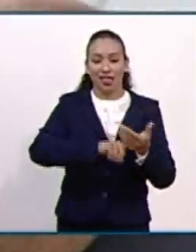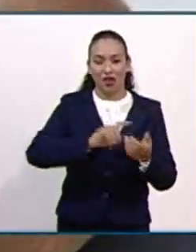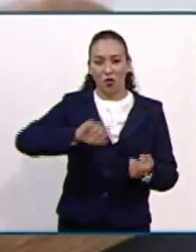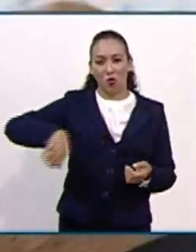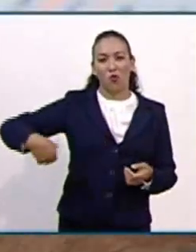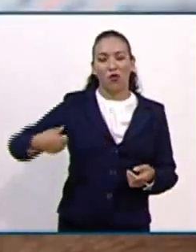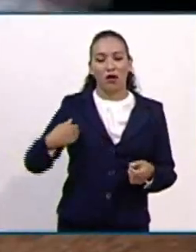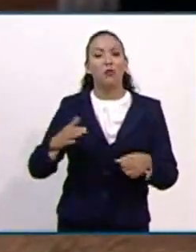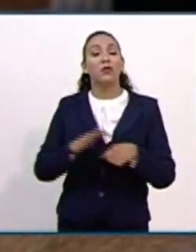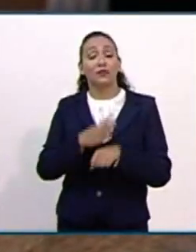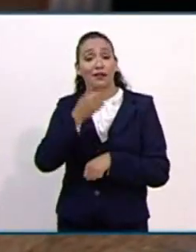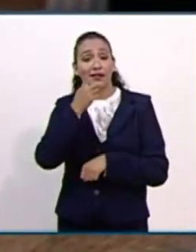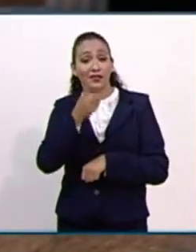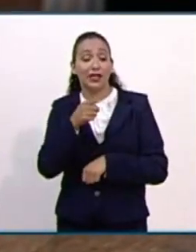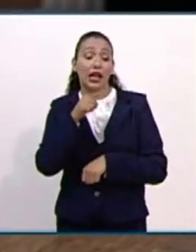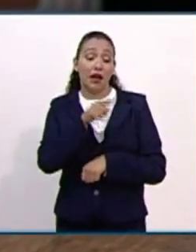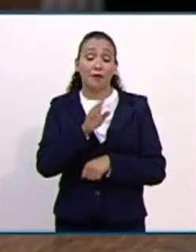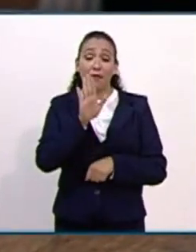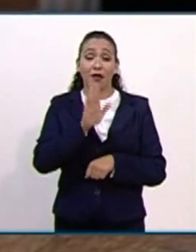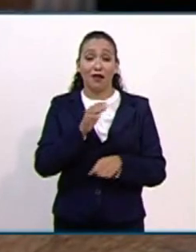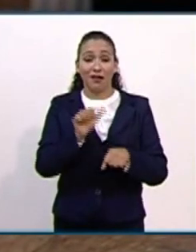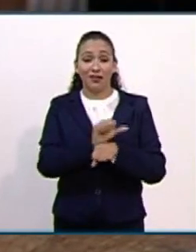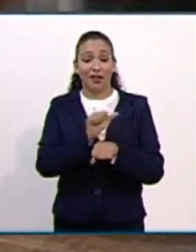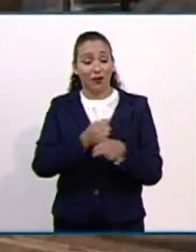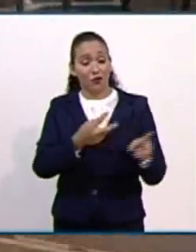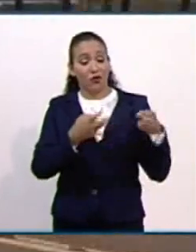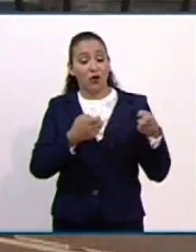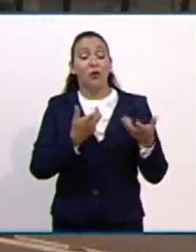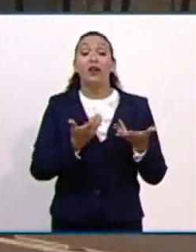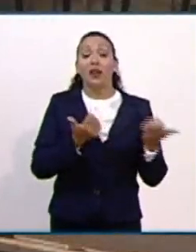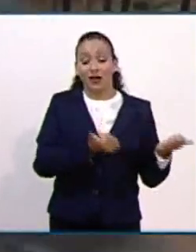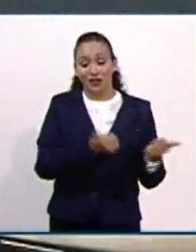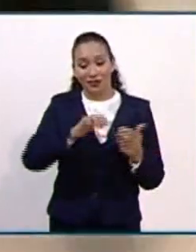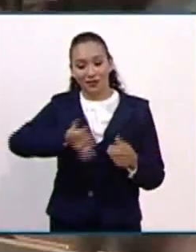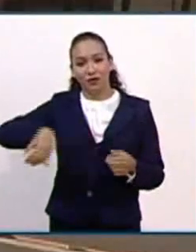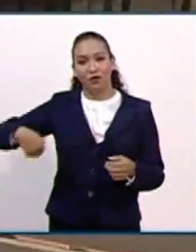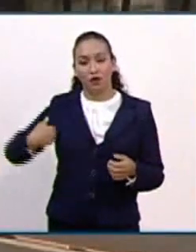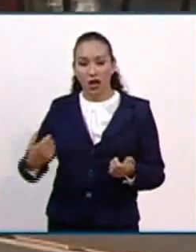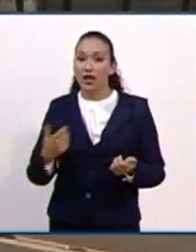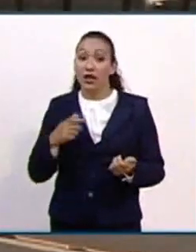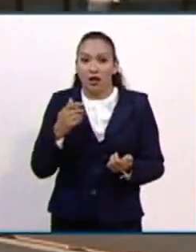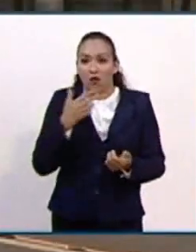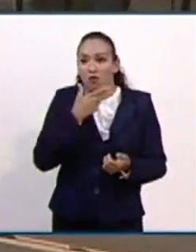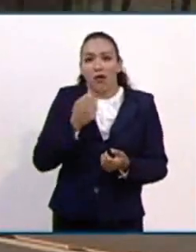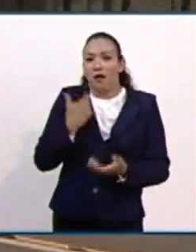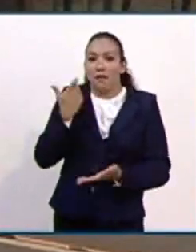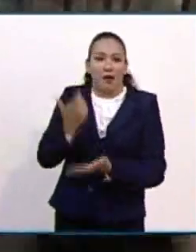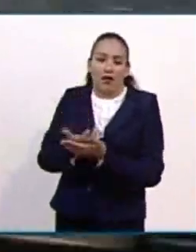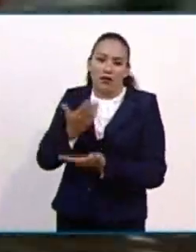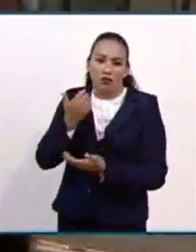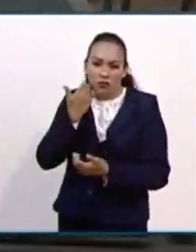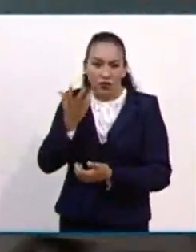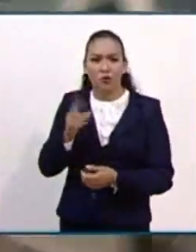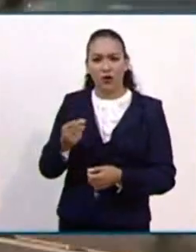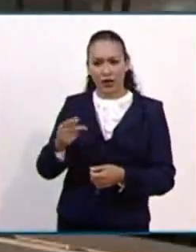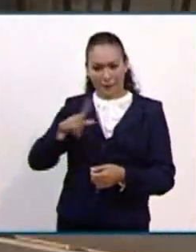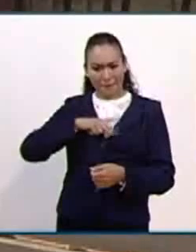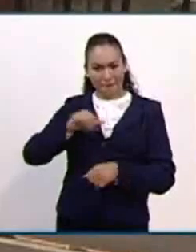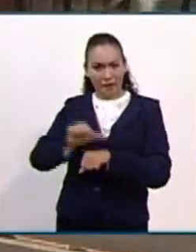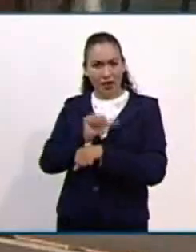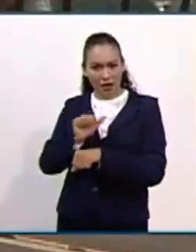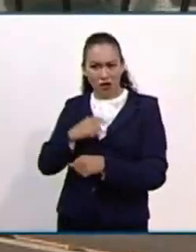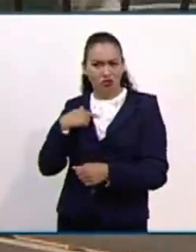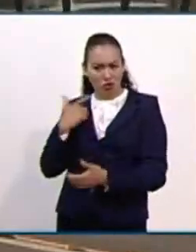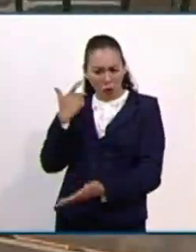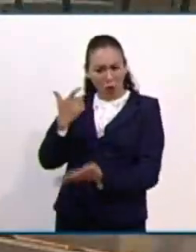presuntamente tener reporte de robo, para que no tuviera que pagar el almacenaje y el arrastre del vehículo porque ya había acreditado la propiedad. Sin